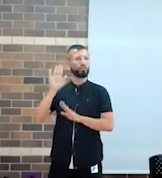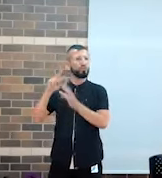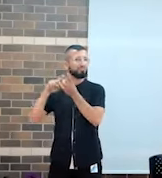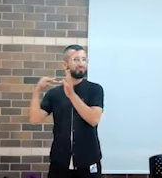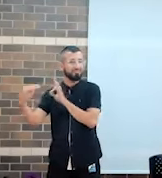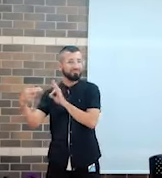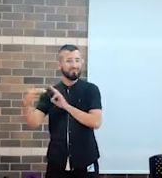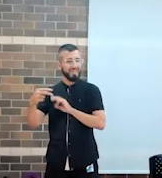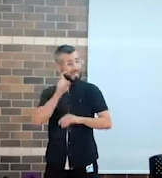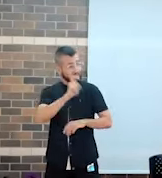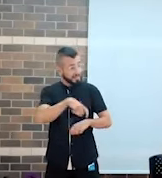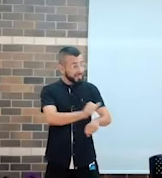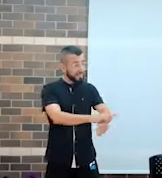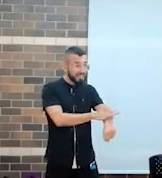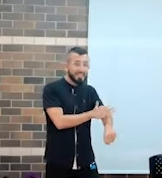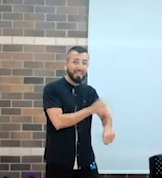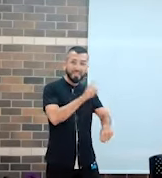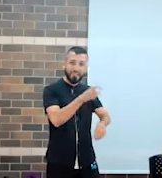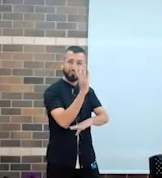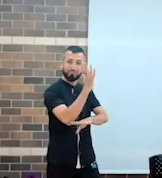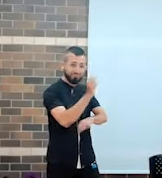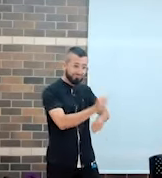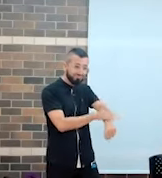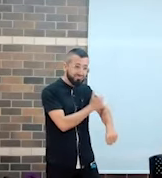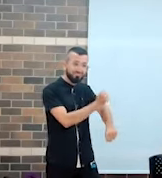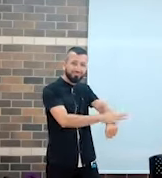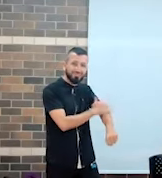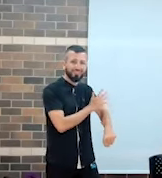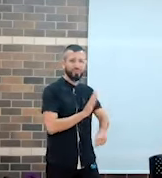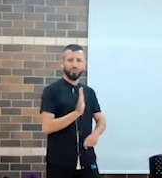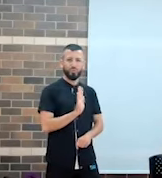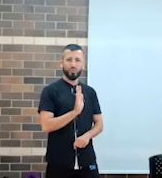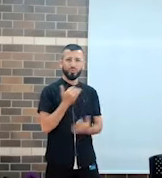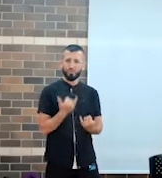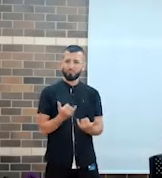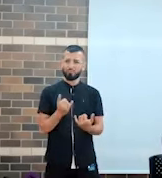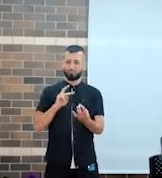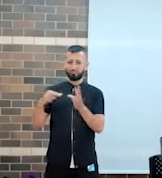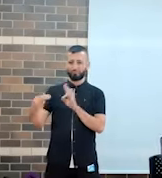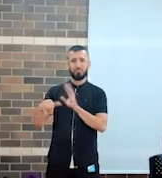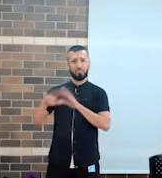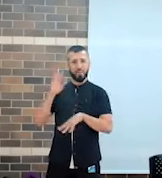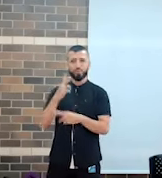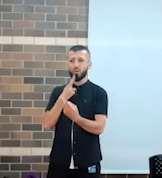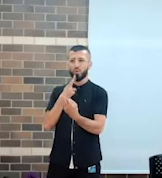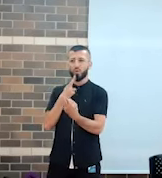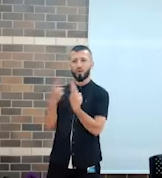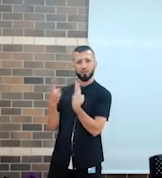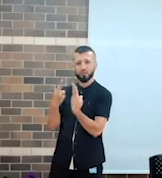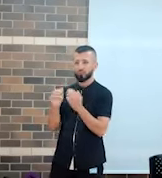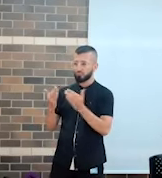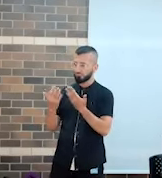de sensibilizar o de enseñar, y que hoy es necesario comprenderla más desde ese relacionamiento, ¿cierto?